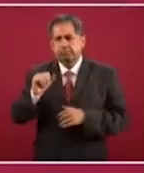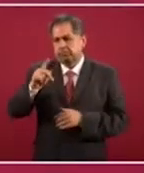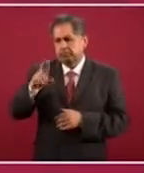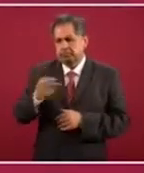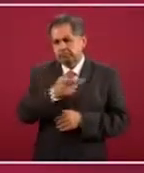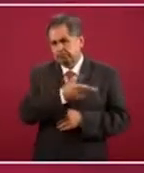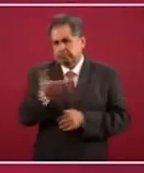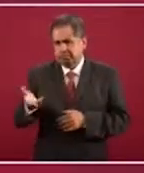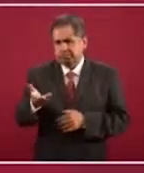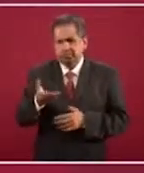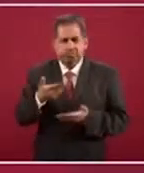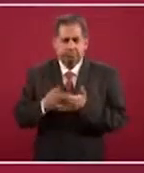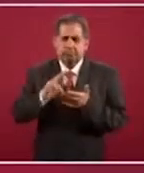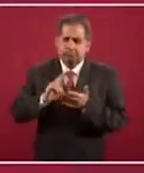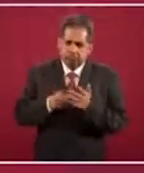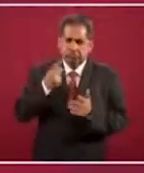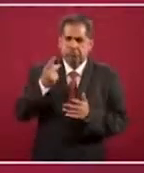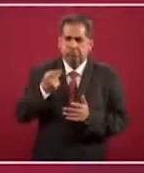anteriormente y ahora